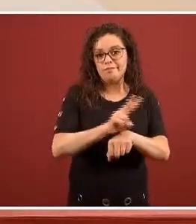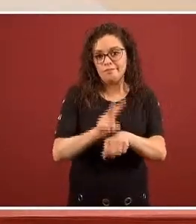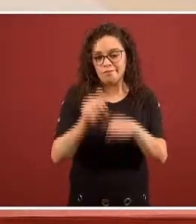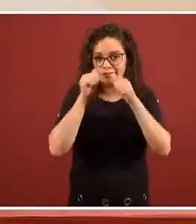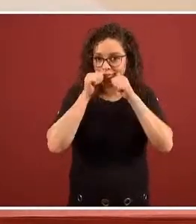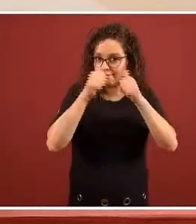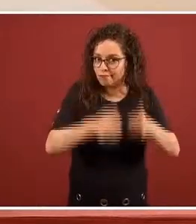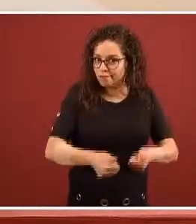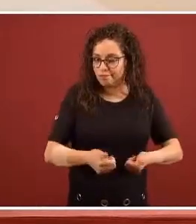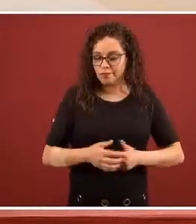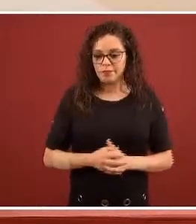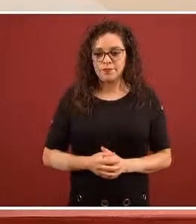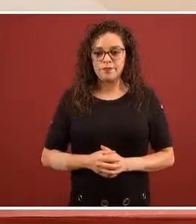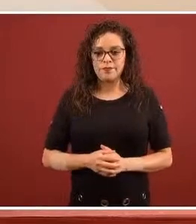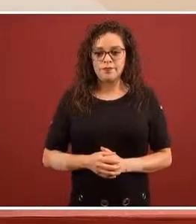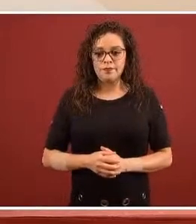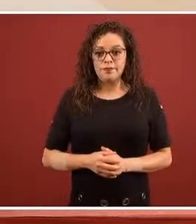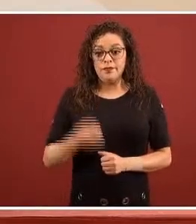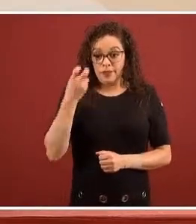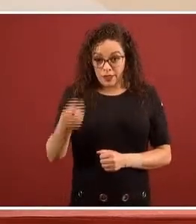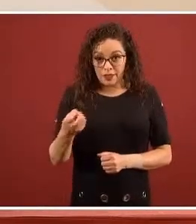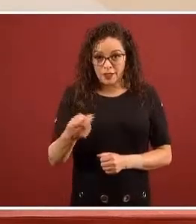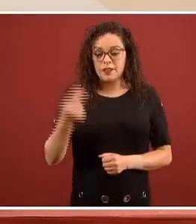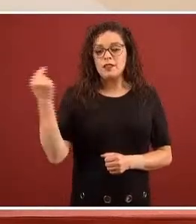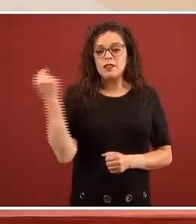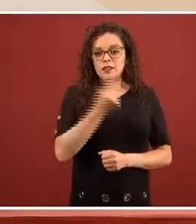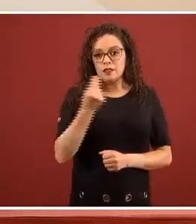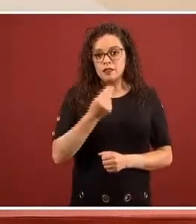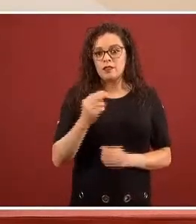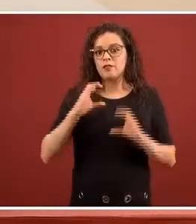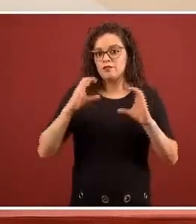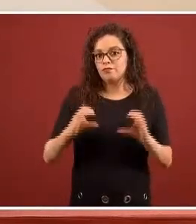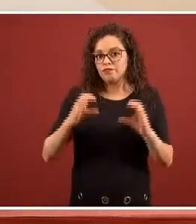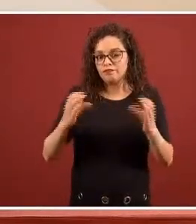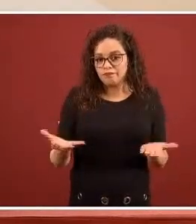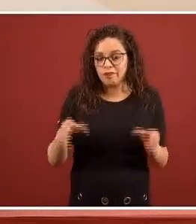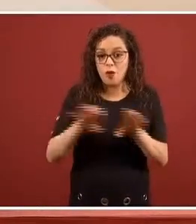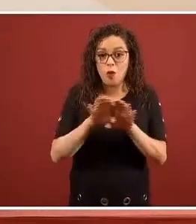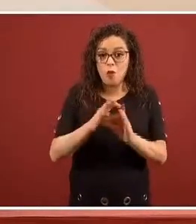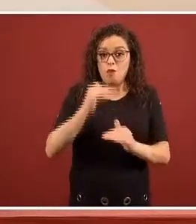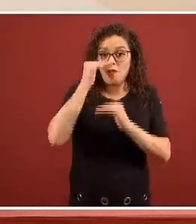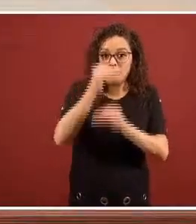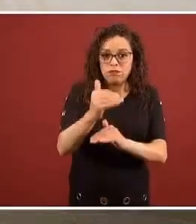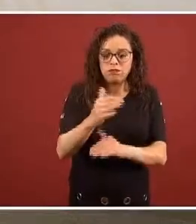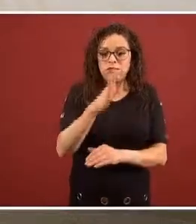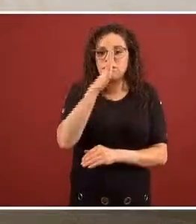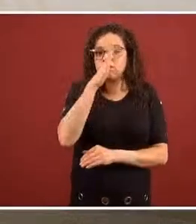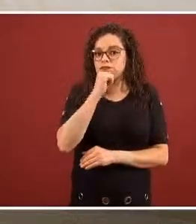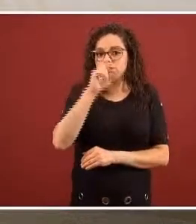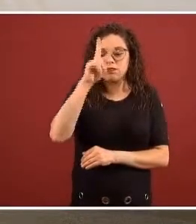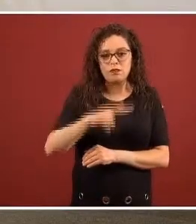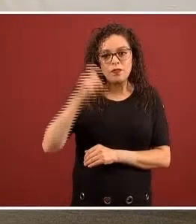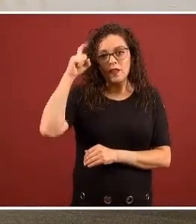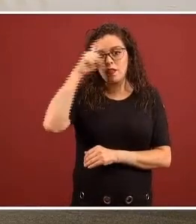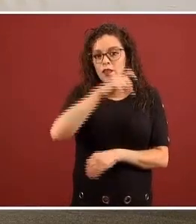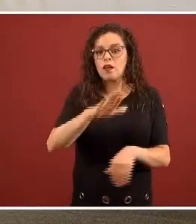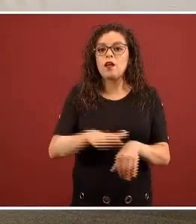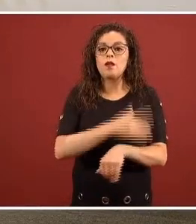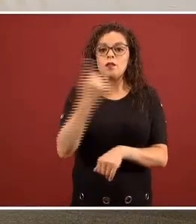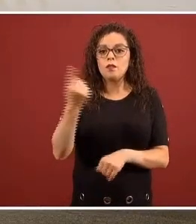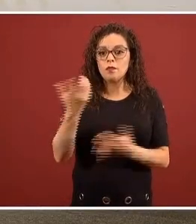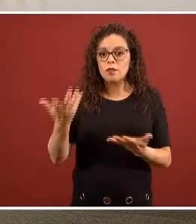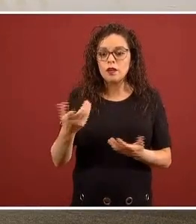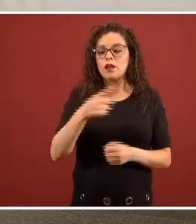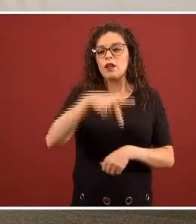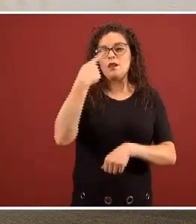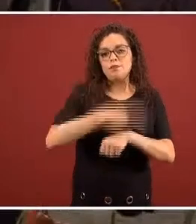esto se limite. No se puede, porque entonces estaríamos poniendo en riesgo la salud de